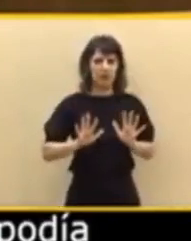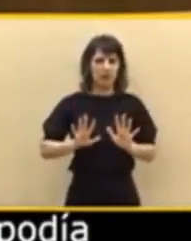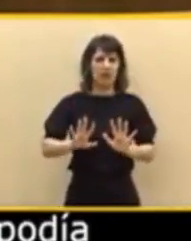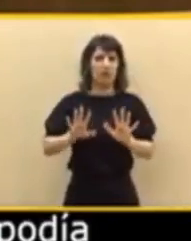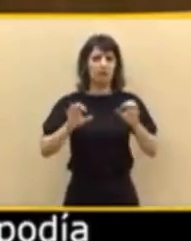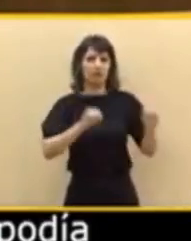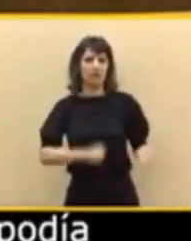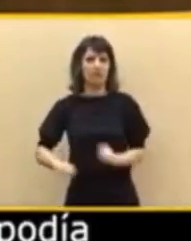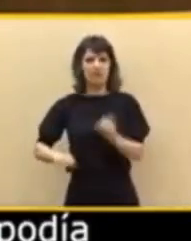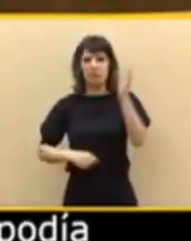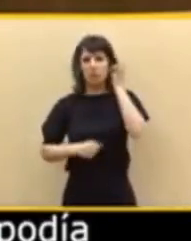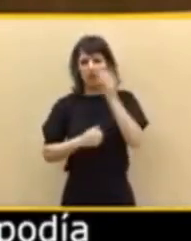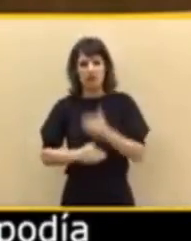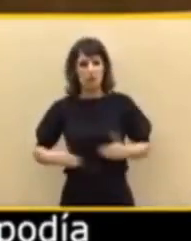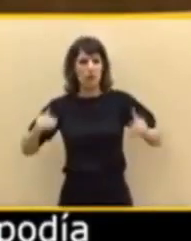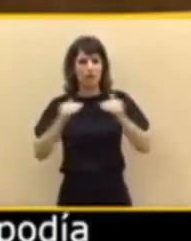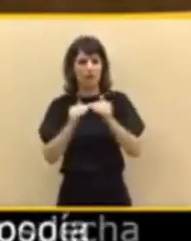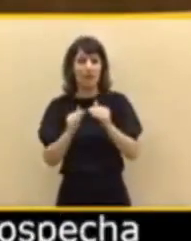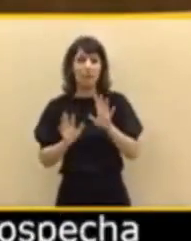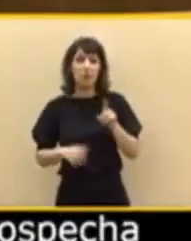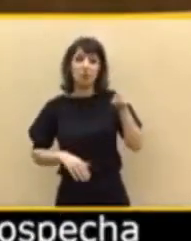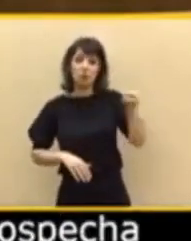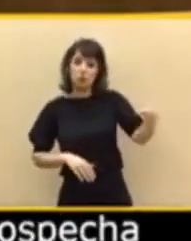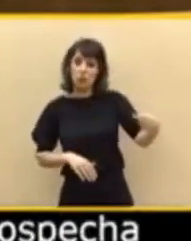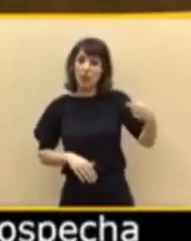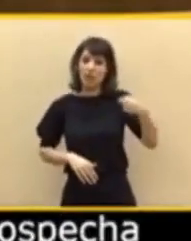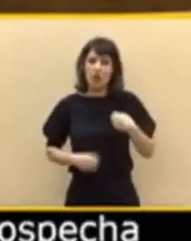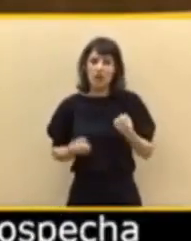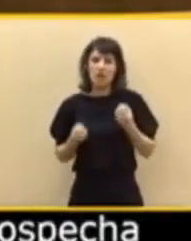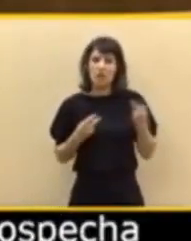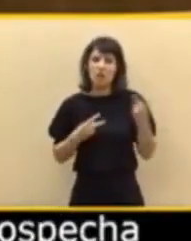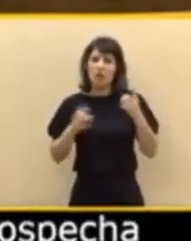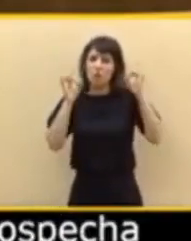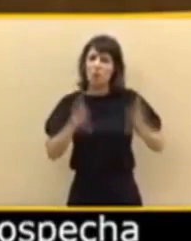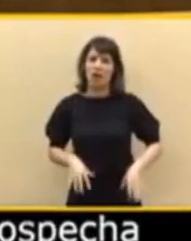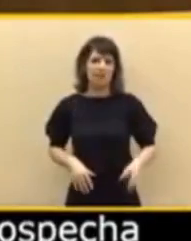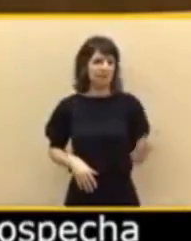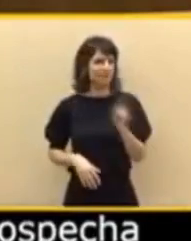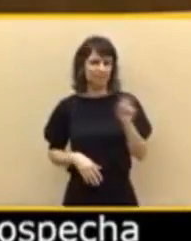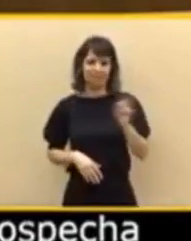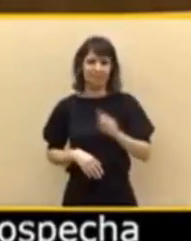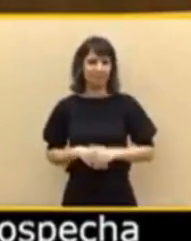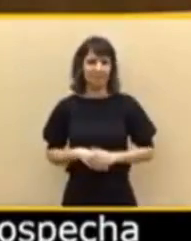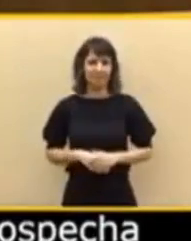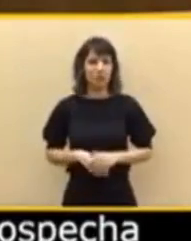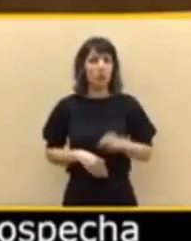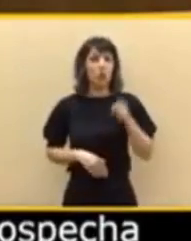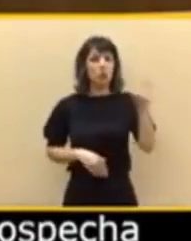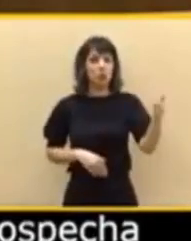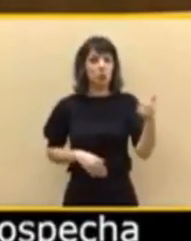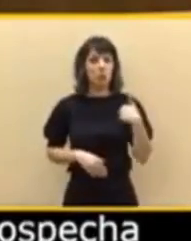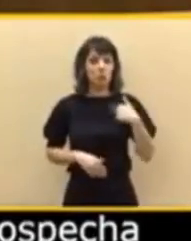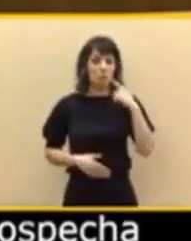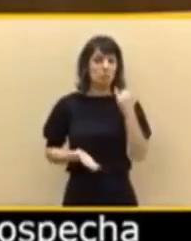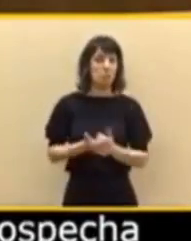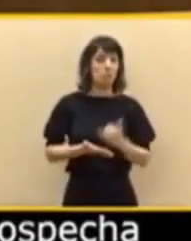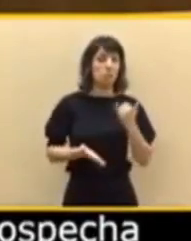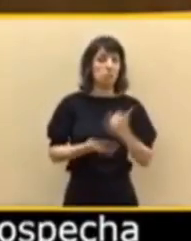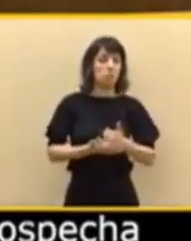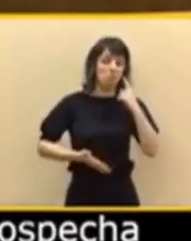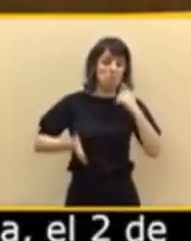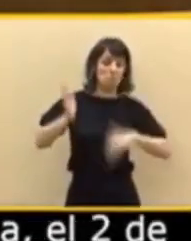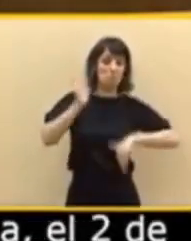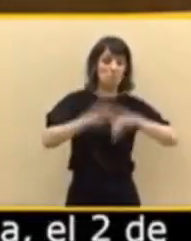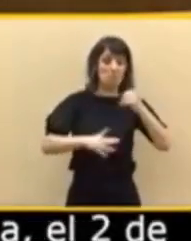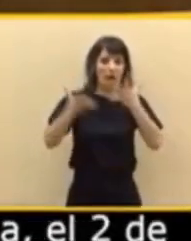la igualdad, pero usted y yo no teníamos la misma información. Usted jugó a la ruleta rusa con miles de mujeres, incluso